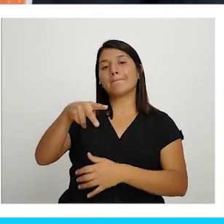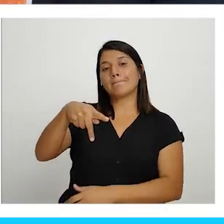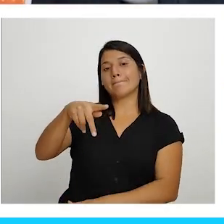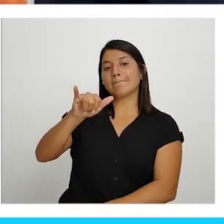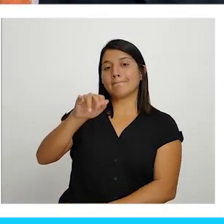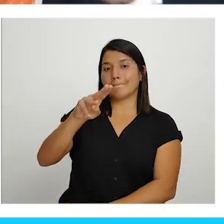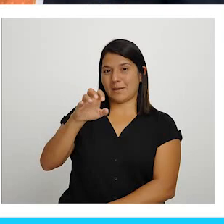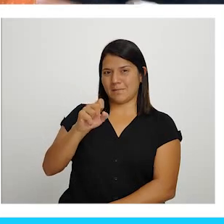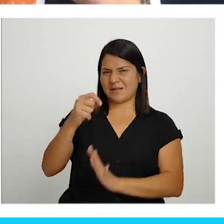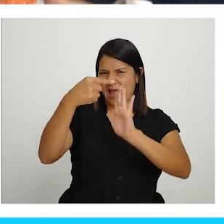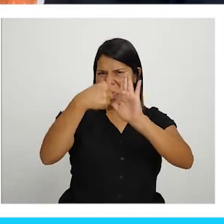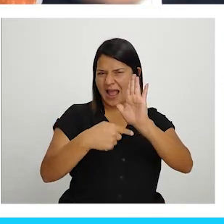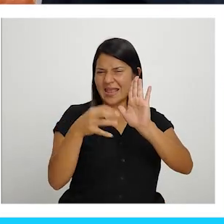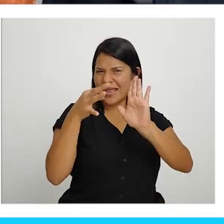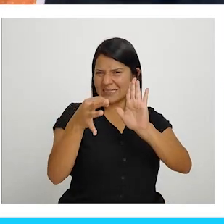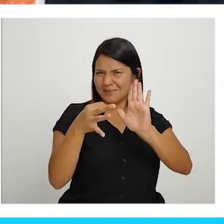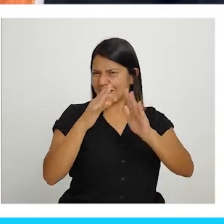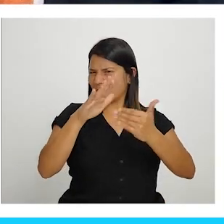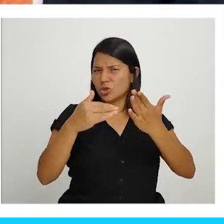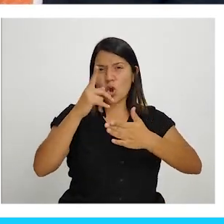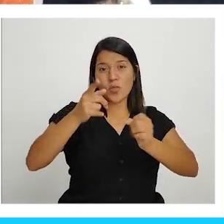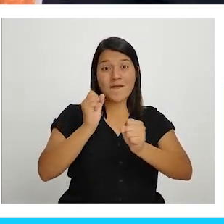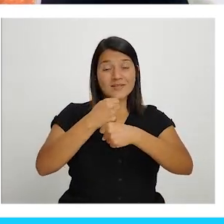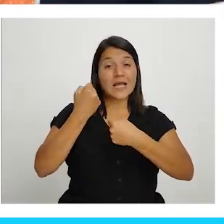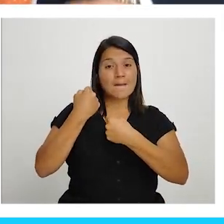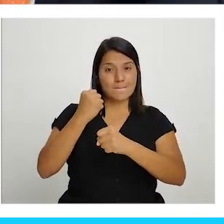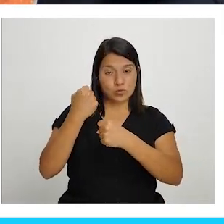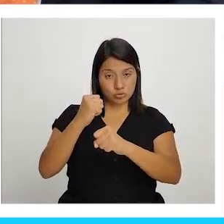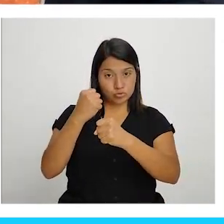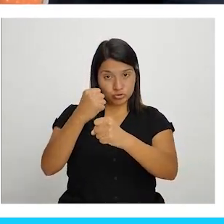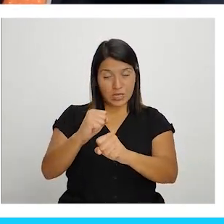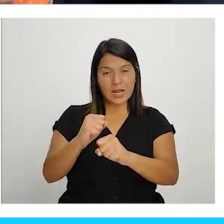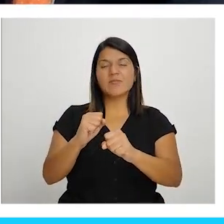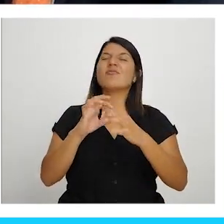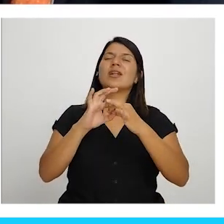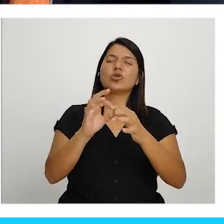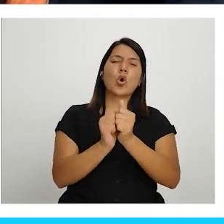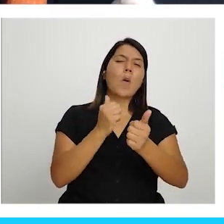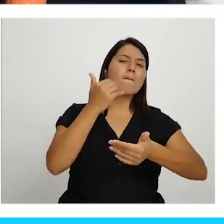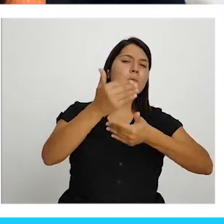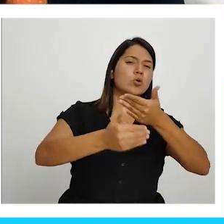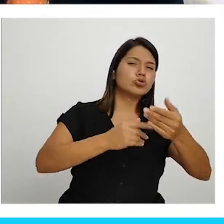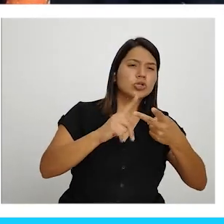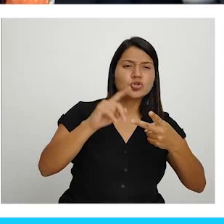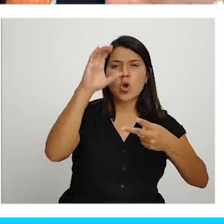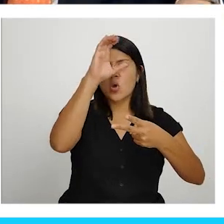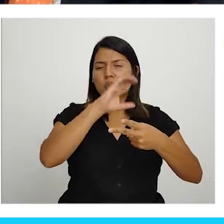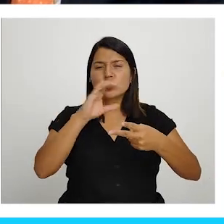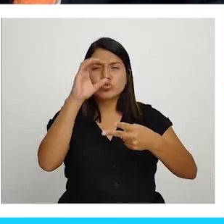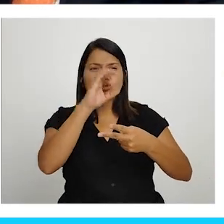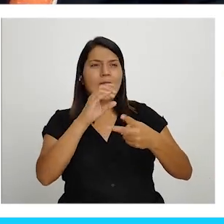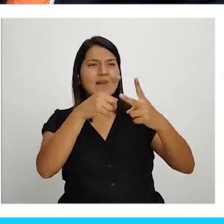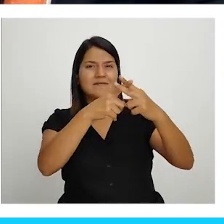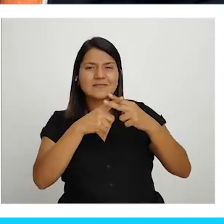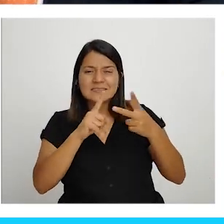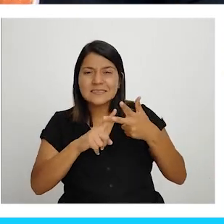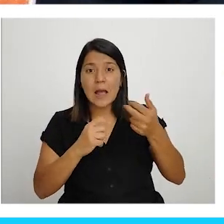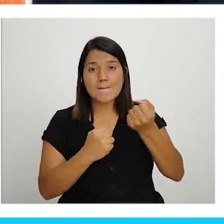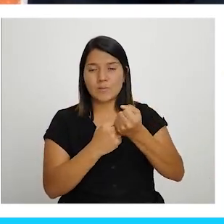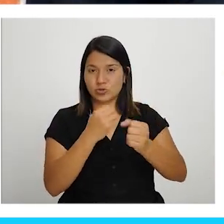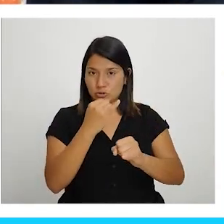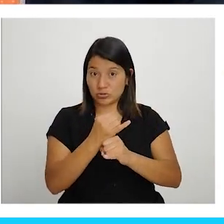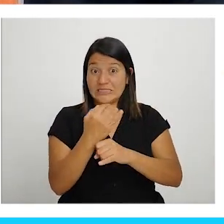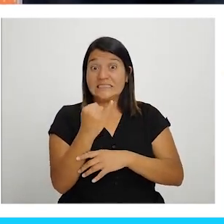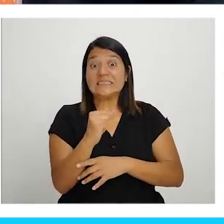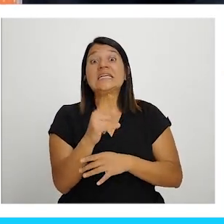gobiernos locales deben de hacer y ejecutar en materia de trámites, de búsqueda de opciones de financiamiento, de apoyo institucional, si